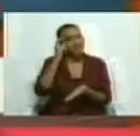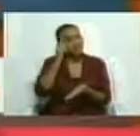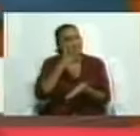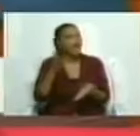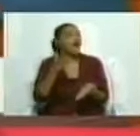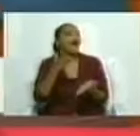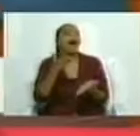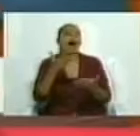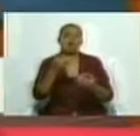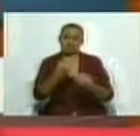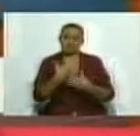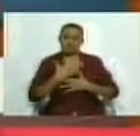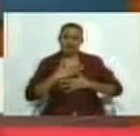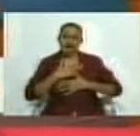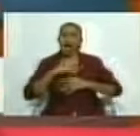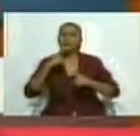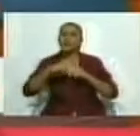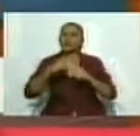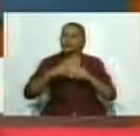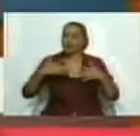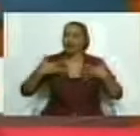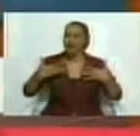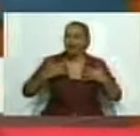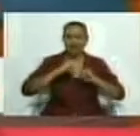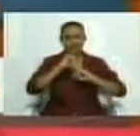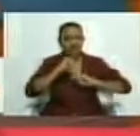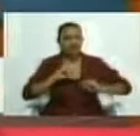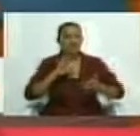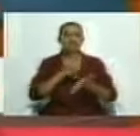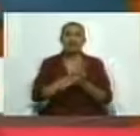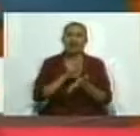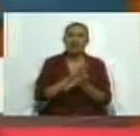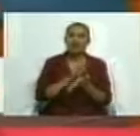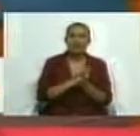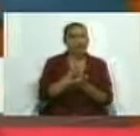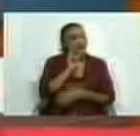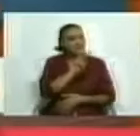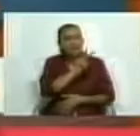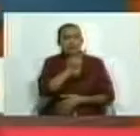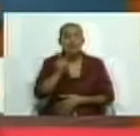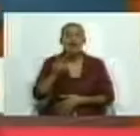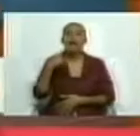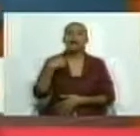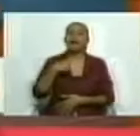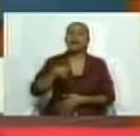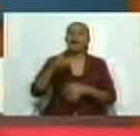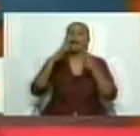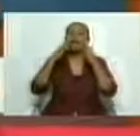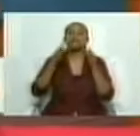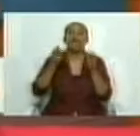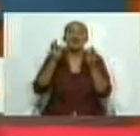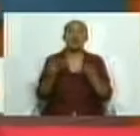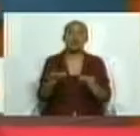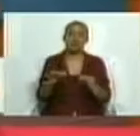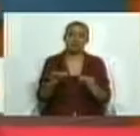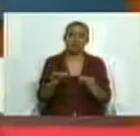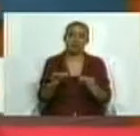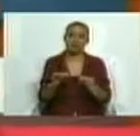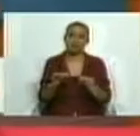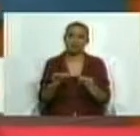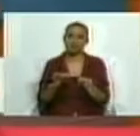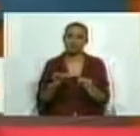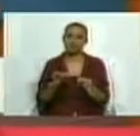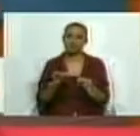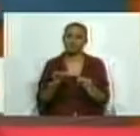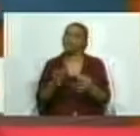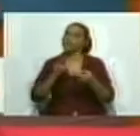personas que van y vienen lo primero que notan es esto que estoy aquí expresando un clima de